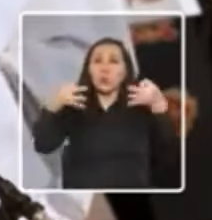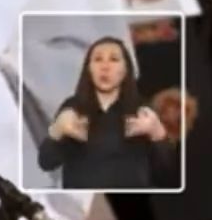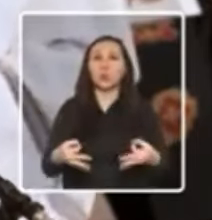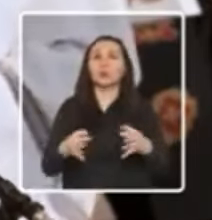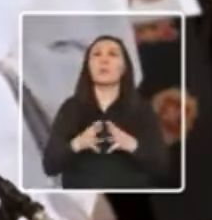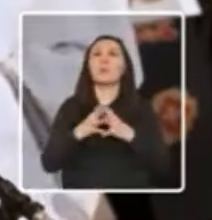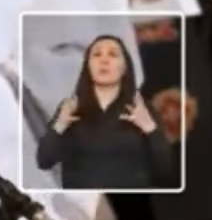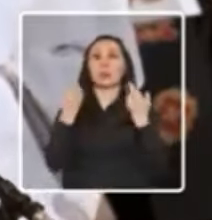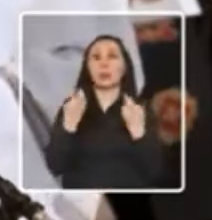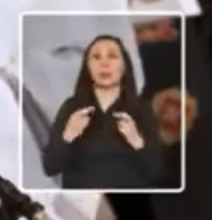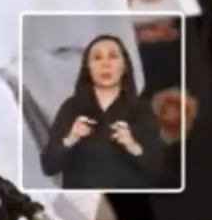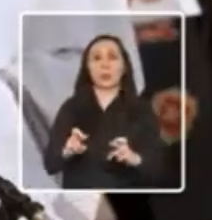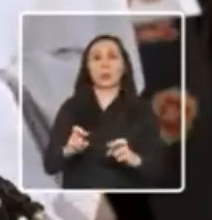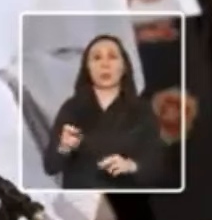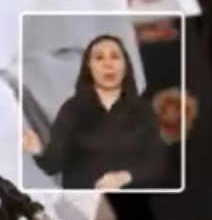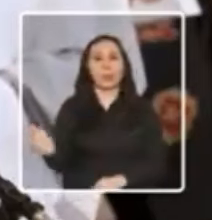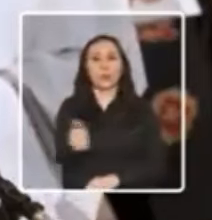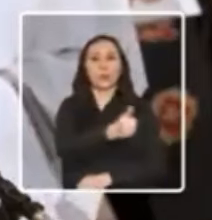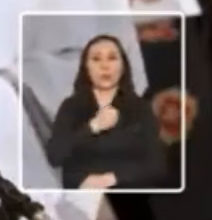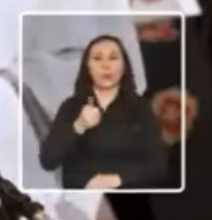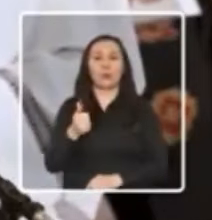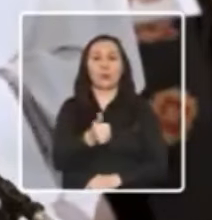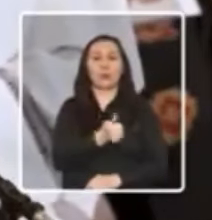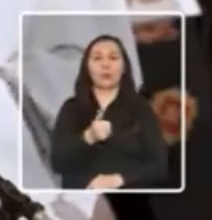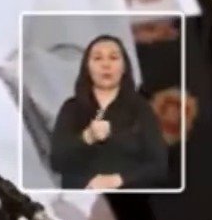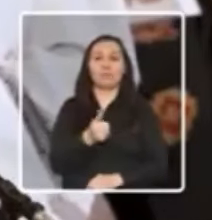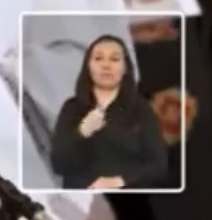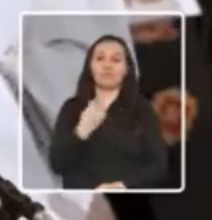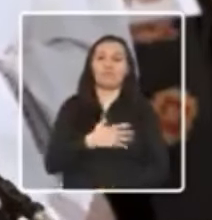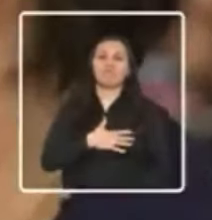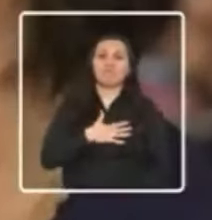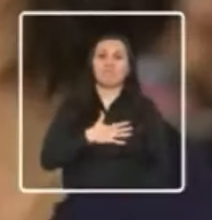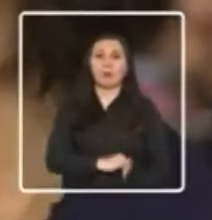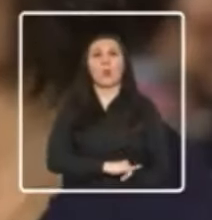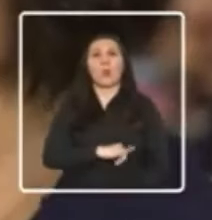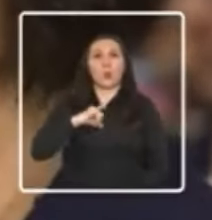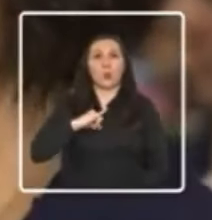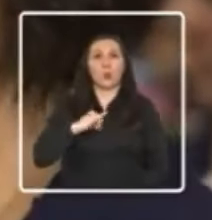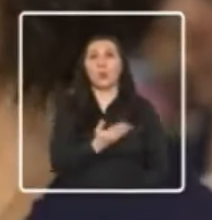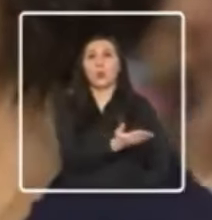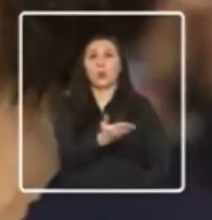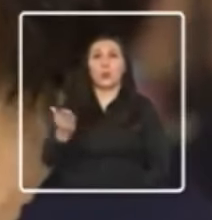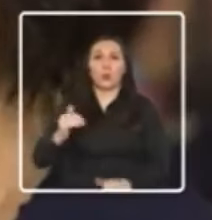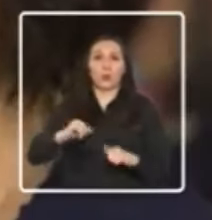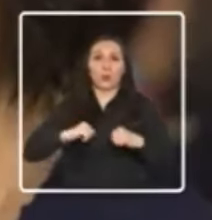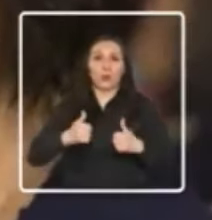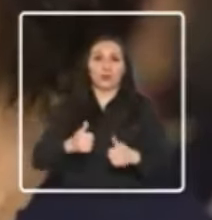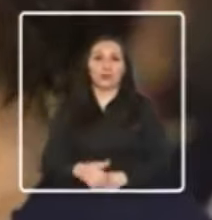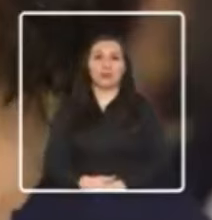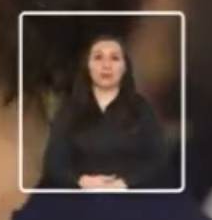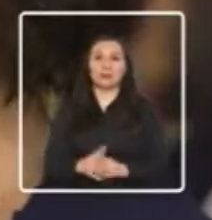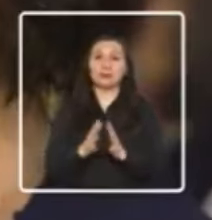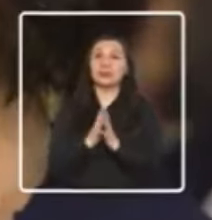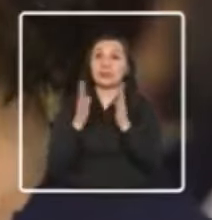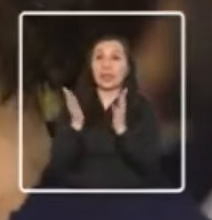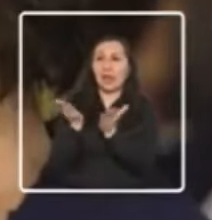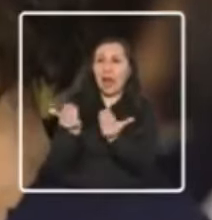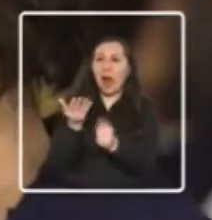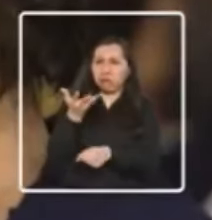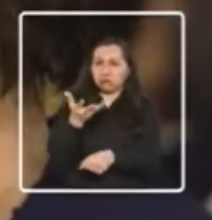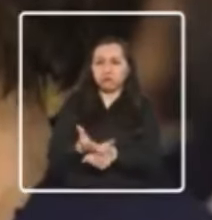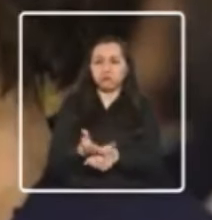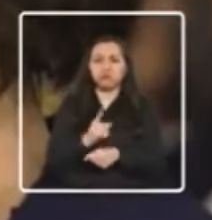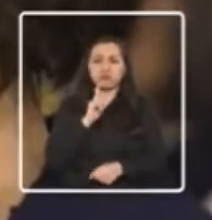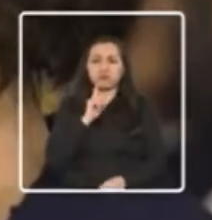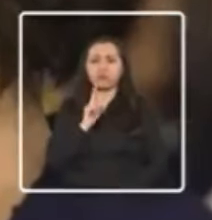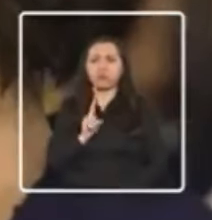ver con Si las fuerzas armadas el ejército la Marina la Aviación participan directamente en tareas de represión interna Esa es la